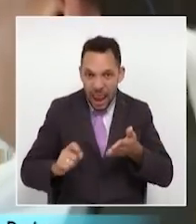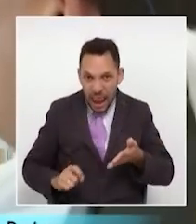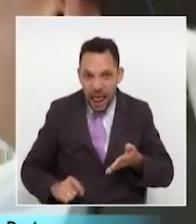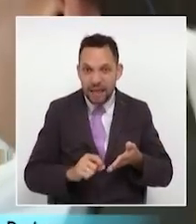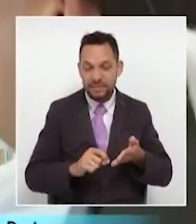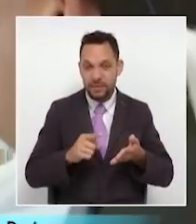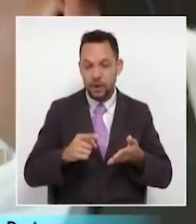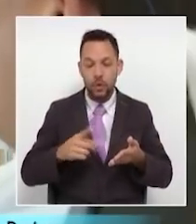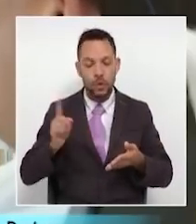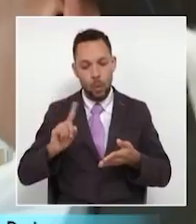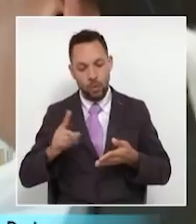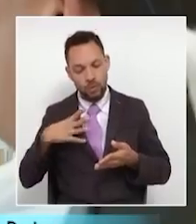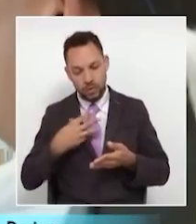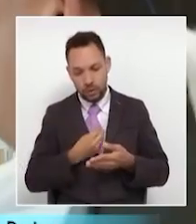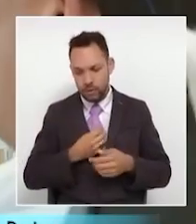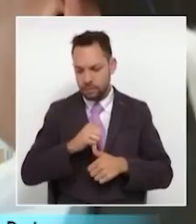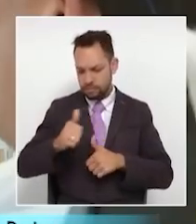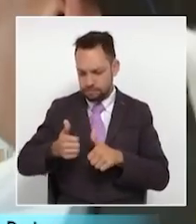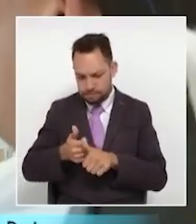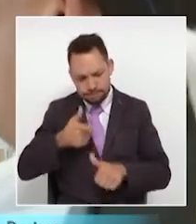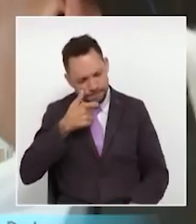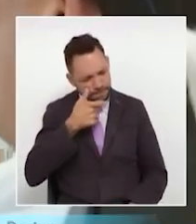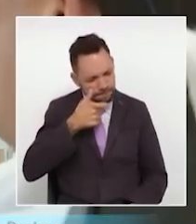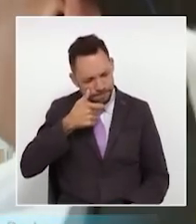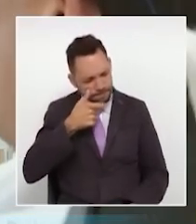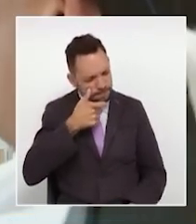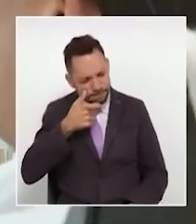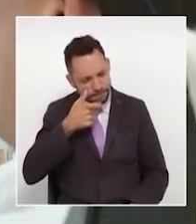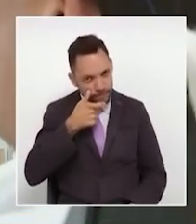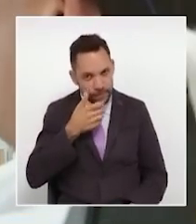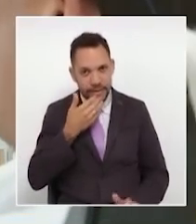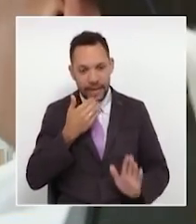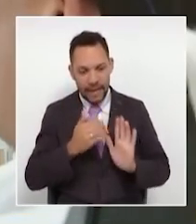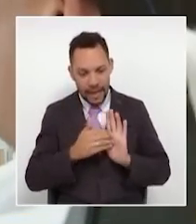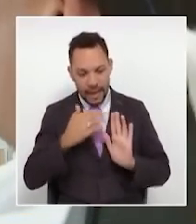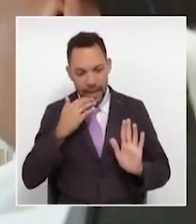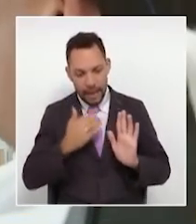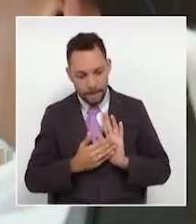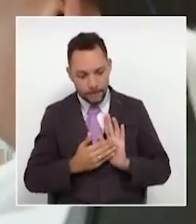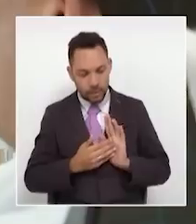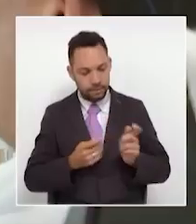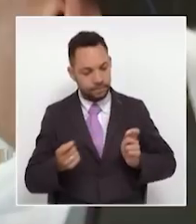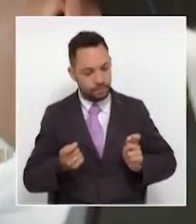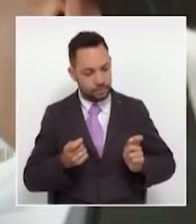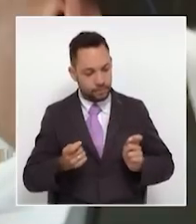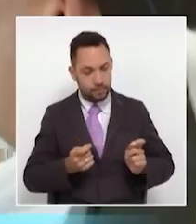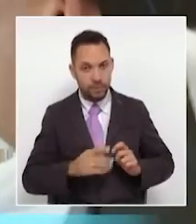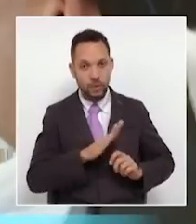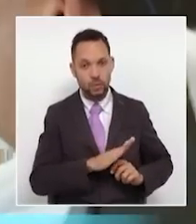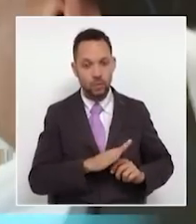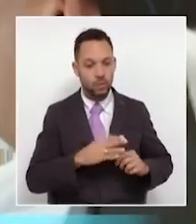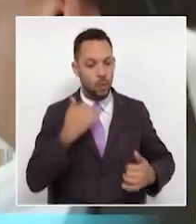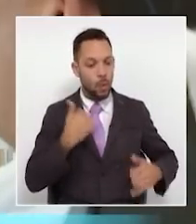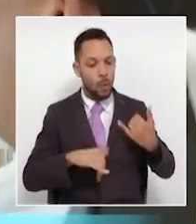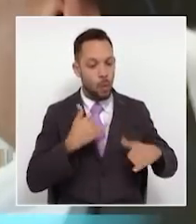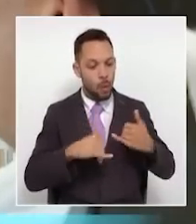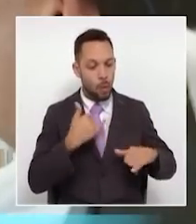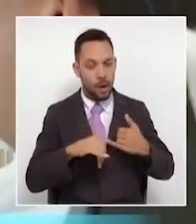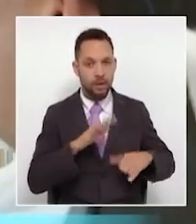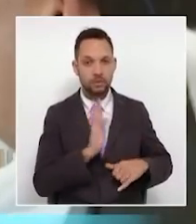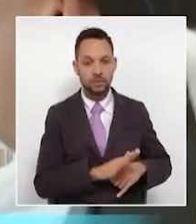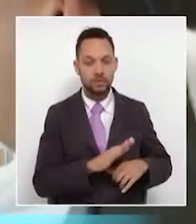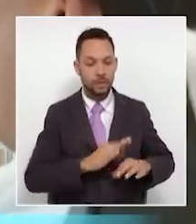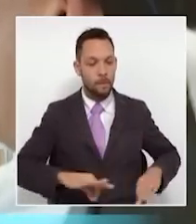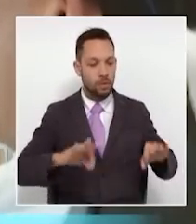todo el tiempo sí entonces por ejemplo este es un juego que mejora la memoria la atención y la